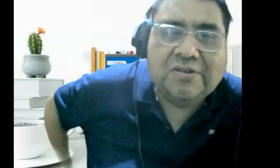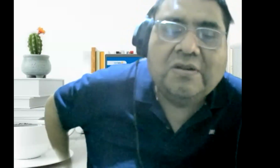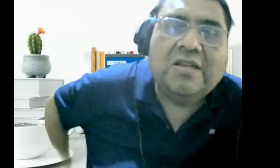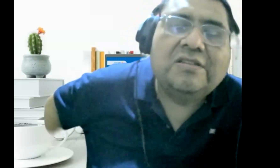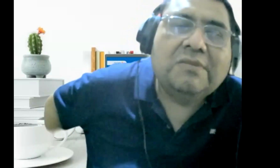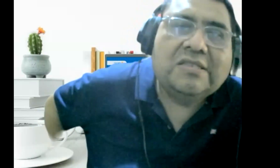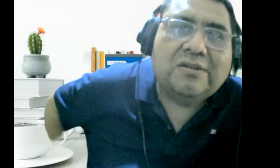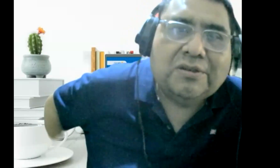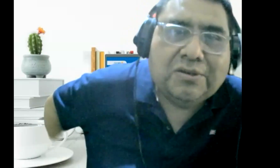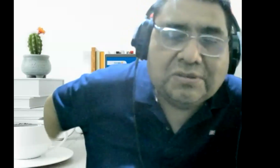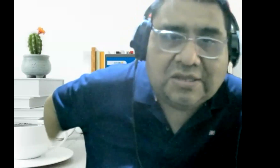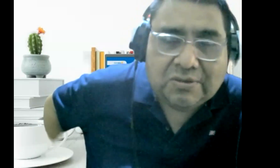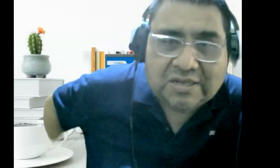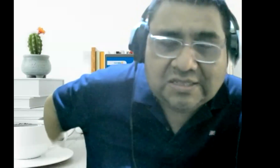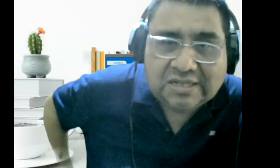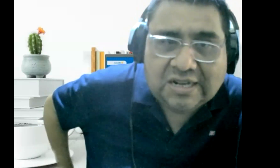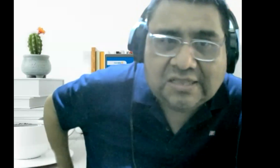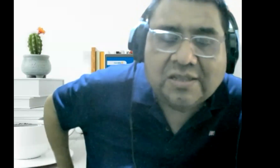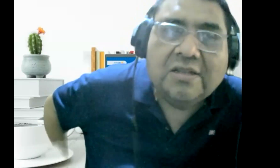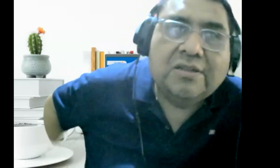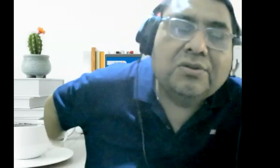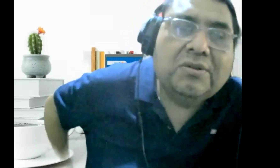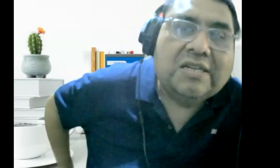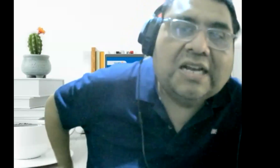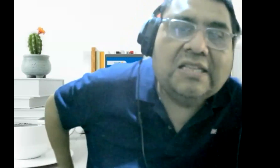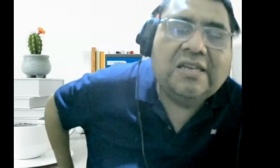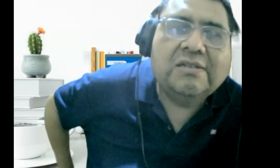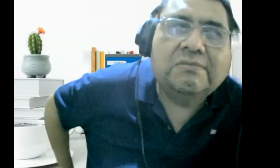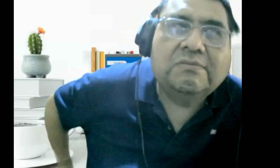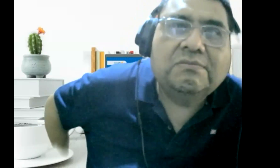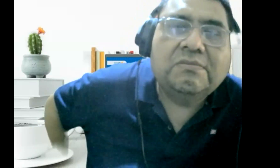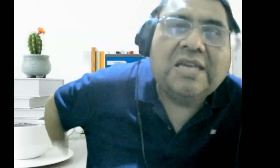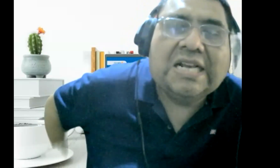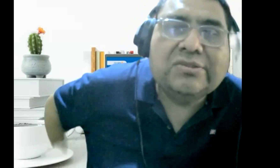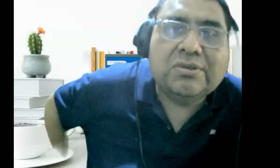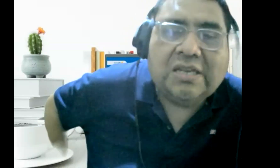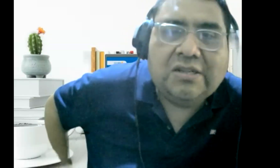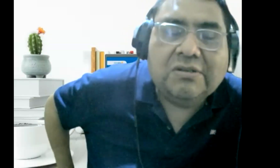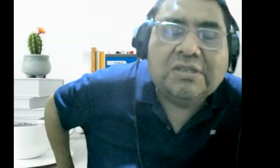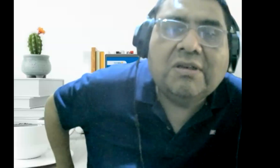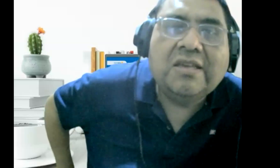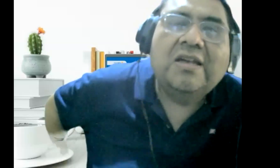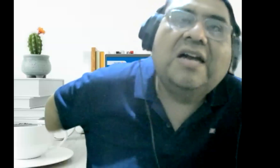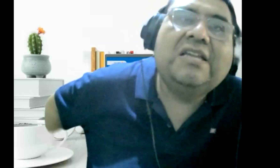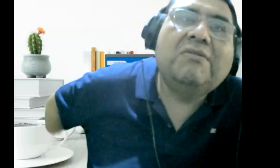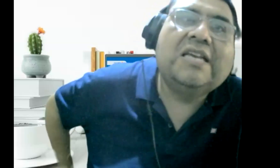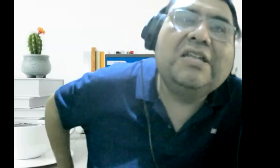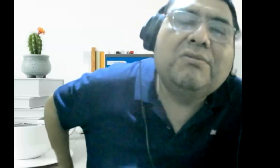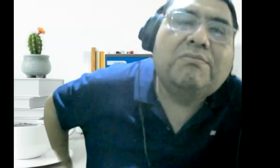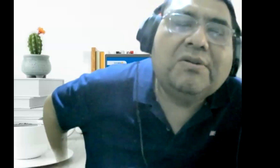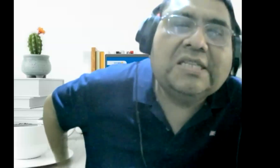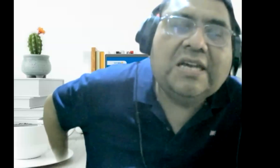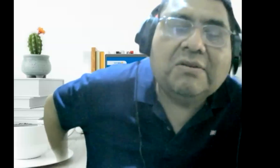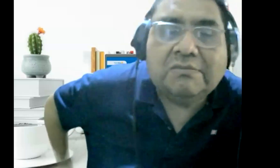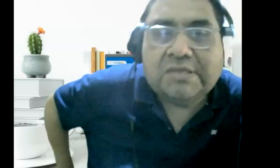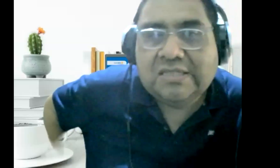que yo les enseño, es más, lo que yo sé de lo que es el rescate, todo es rescate en casos críticos. O sea, no hay, aquí no hay que